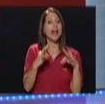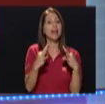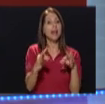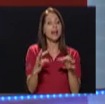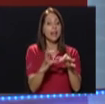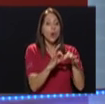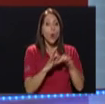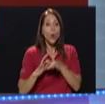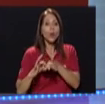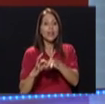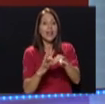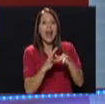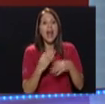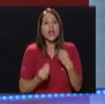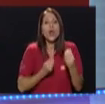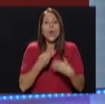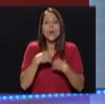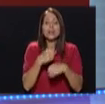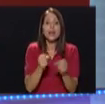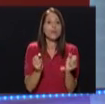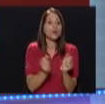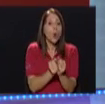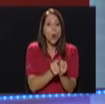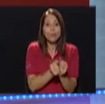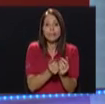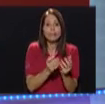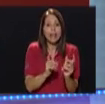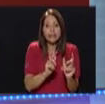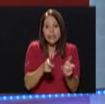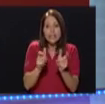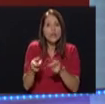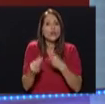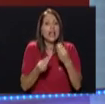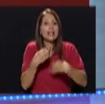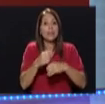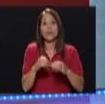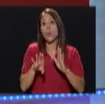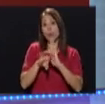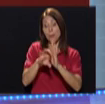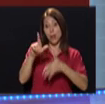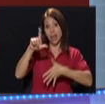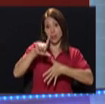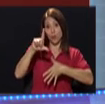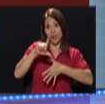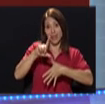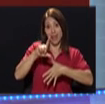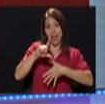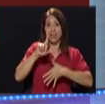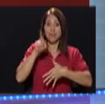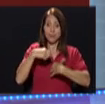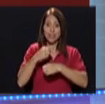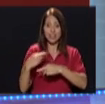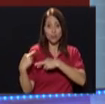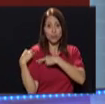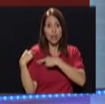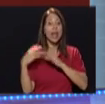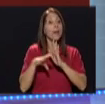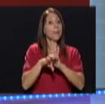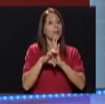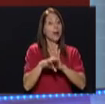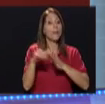tratar de coordinar el manejo de los residuos. ¿Cómo lo hacemos de manera responsable? Es muy común en Latinoamérica, mucho en las